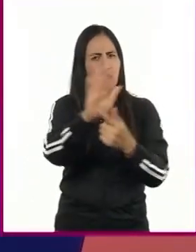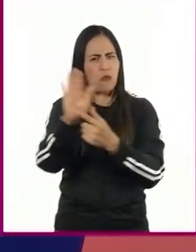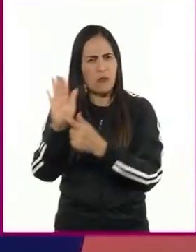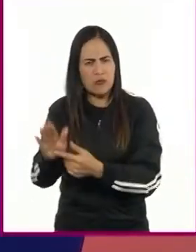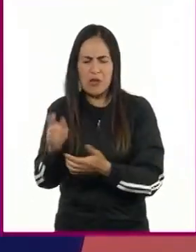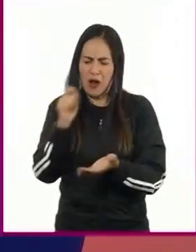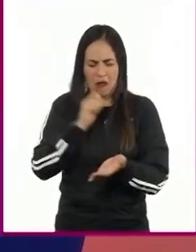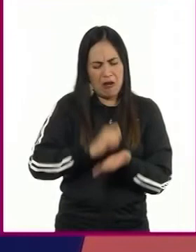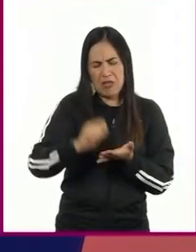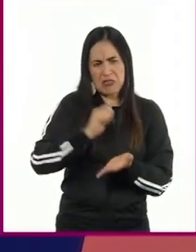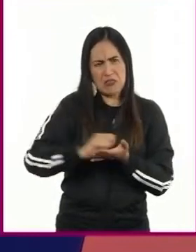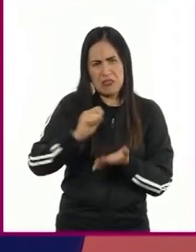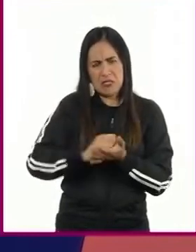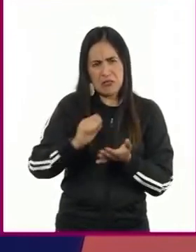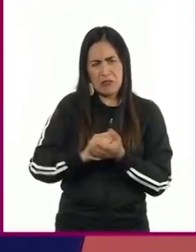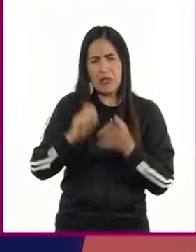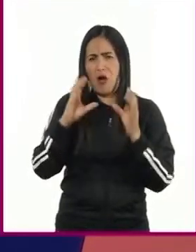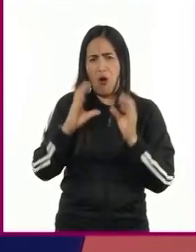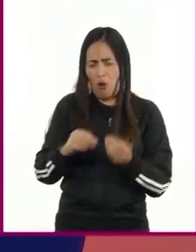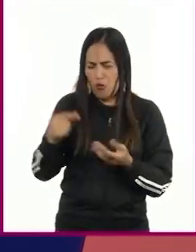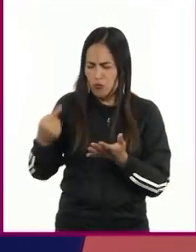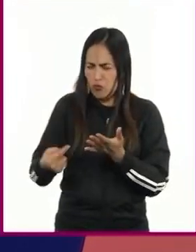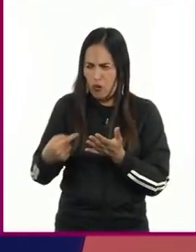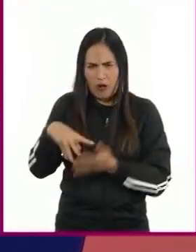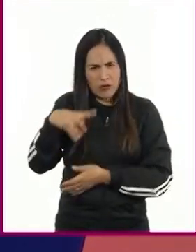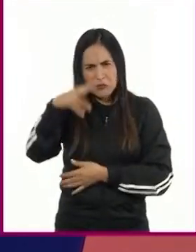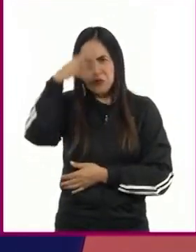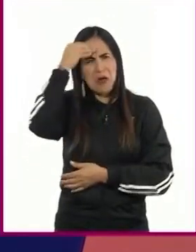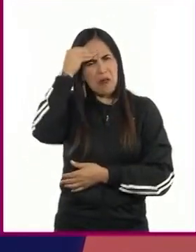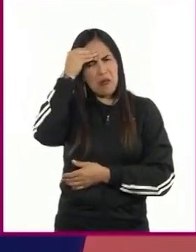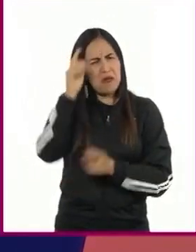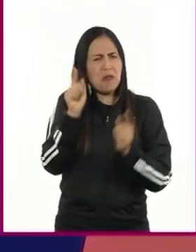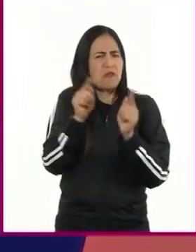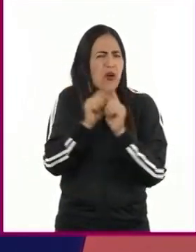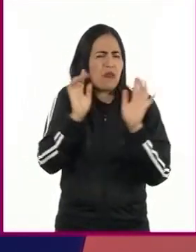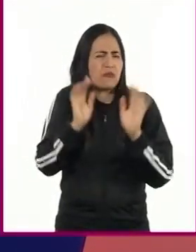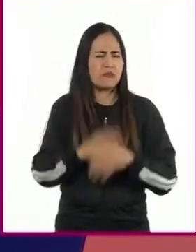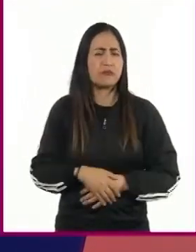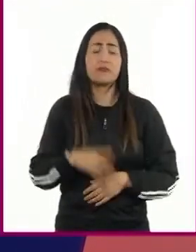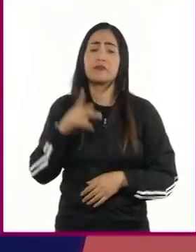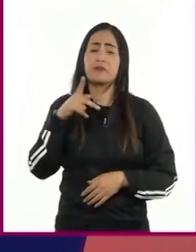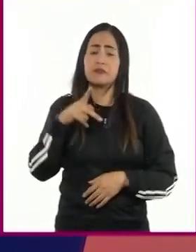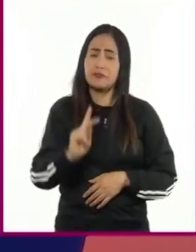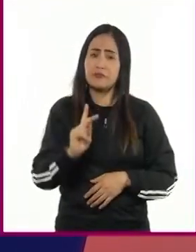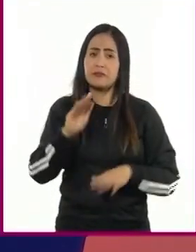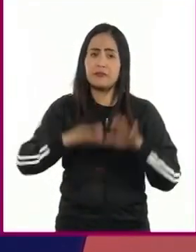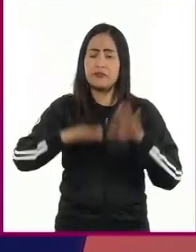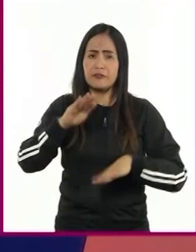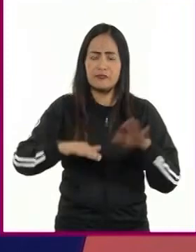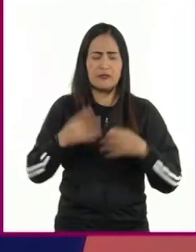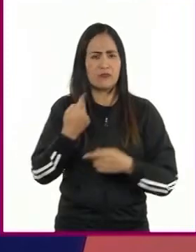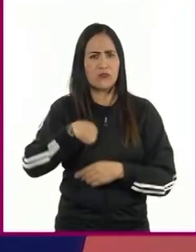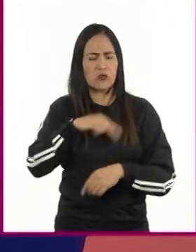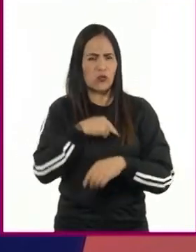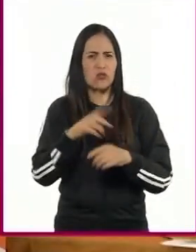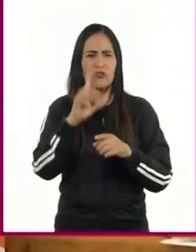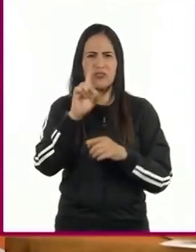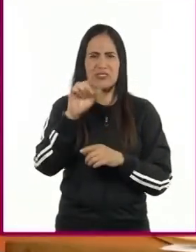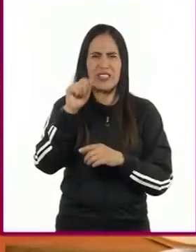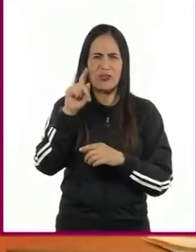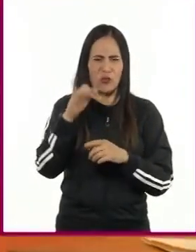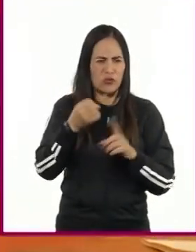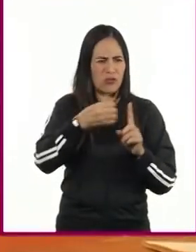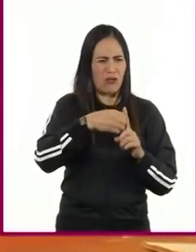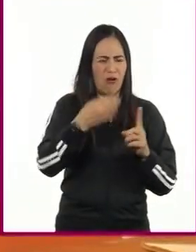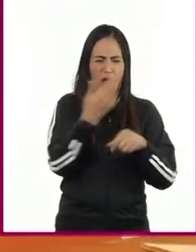o simplemente para adquirir alguna clase de conocimiento. Sin embargo, muchas veces no sabemos cómo organizar los datos que reunimos